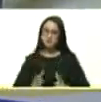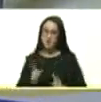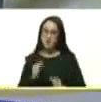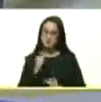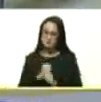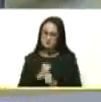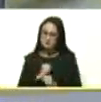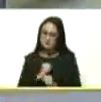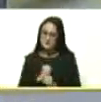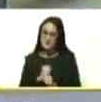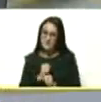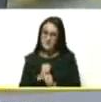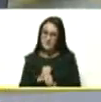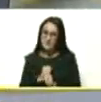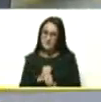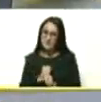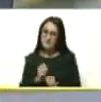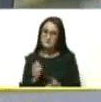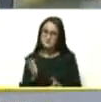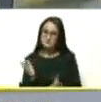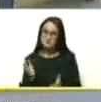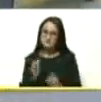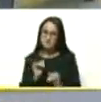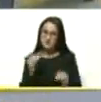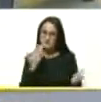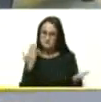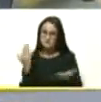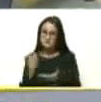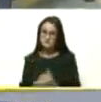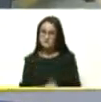porque al trabajo nada ni nadie le gana. Adelante, presidente.